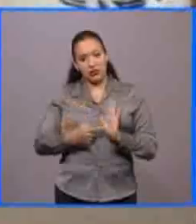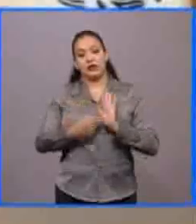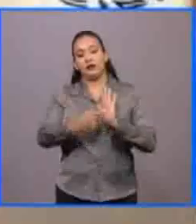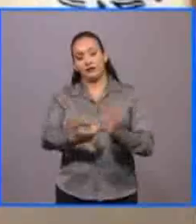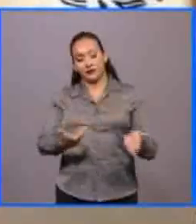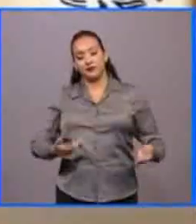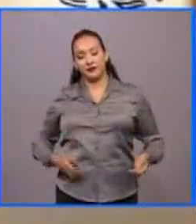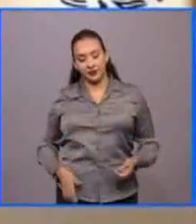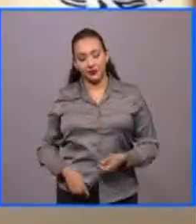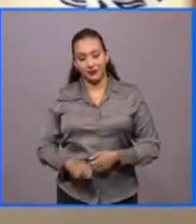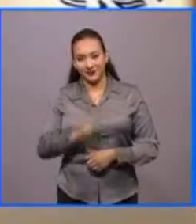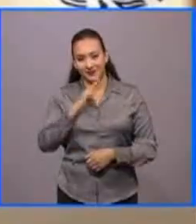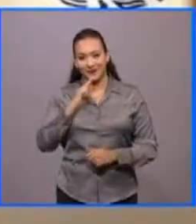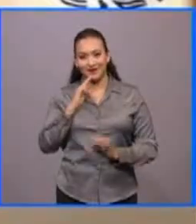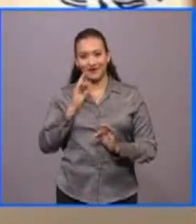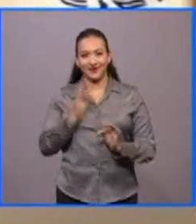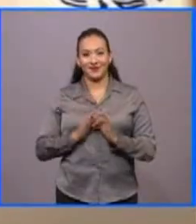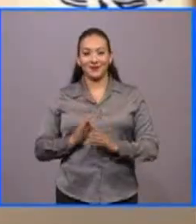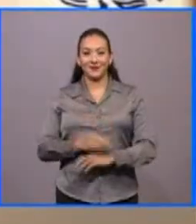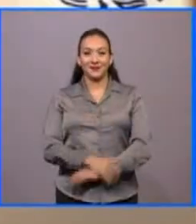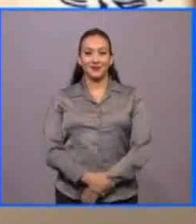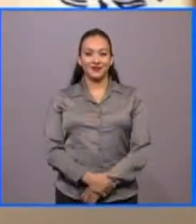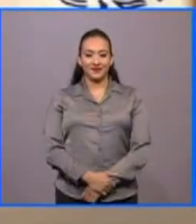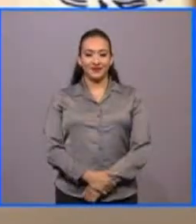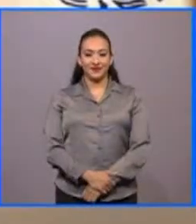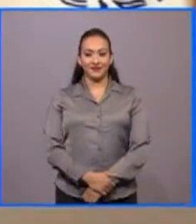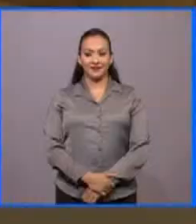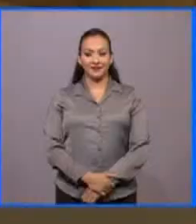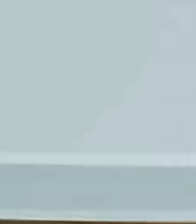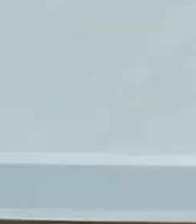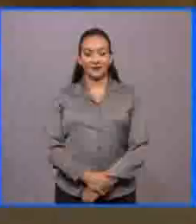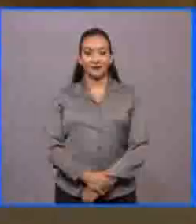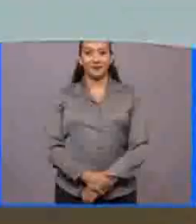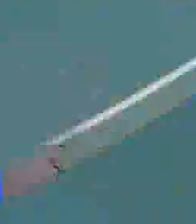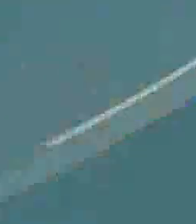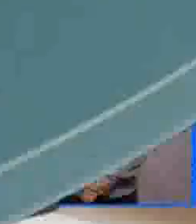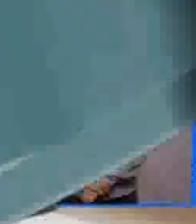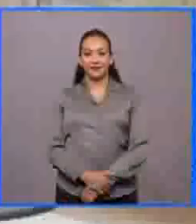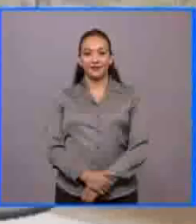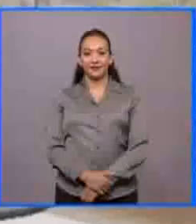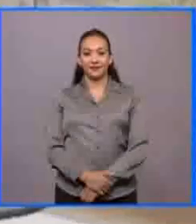Guerra García para el canal del Poder Judicial de la Federación.